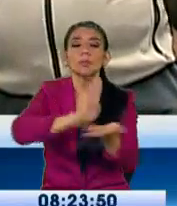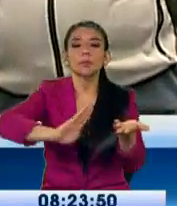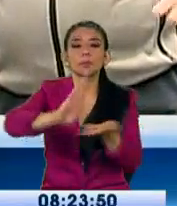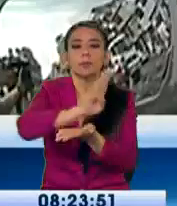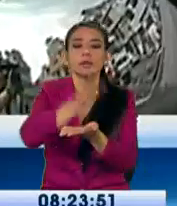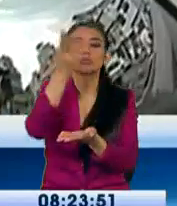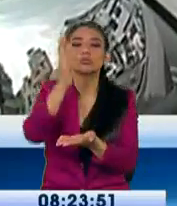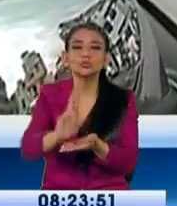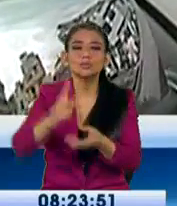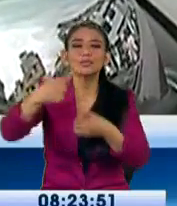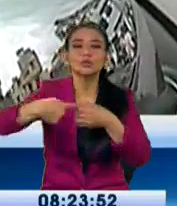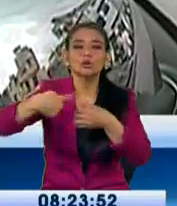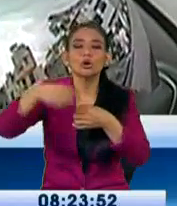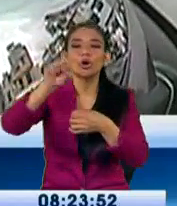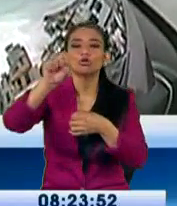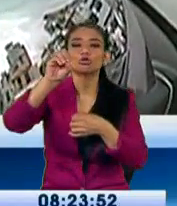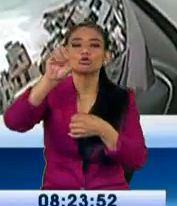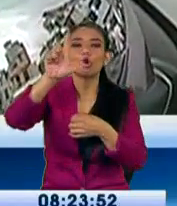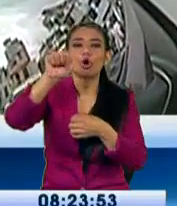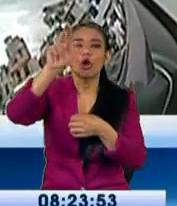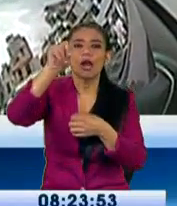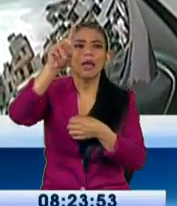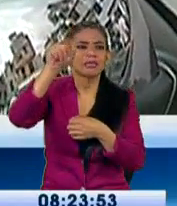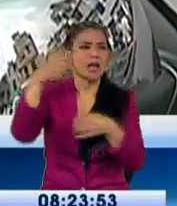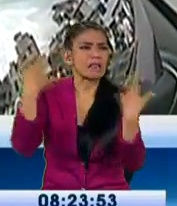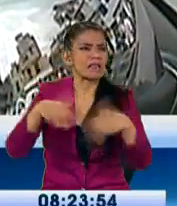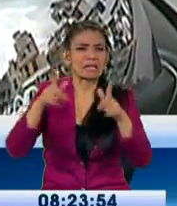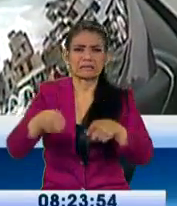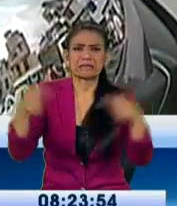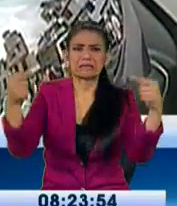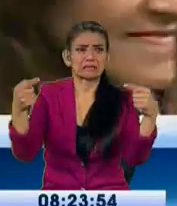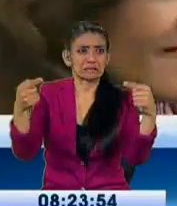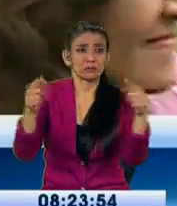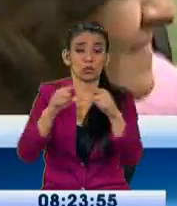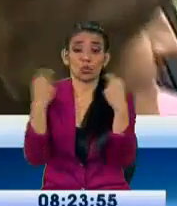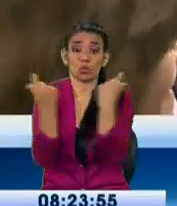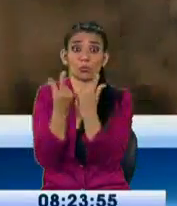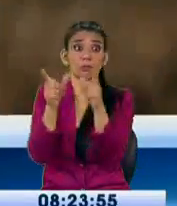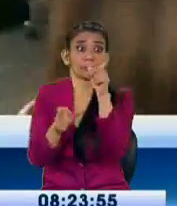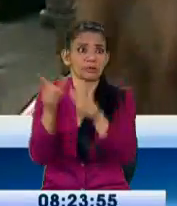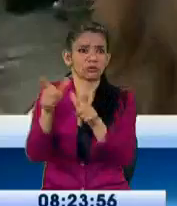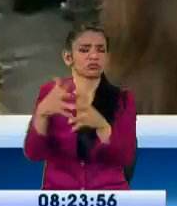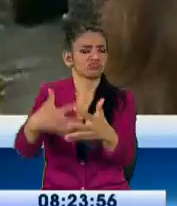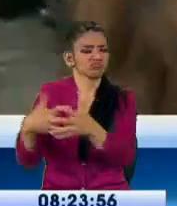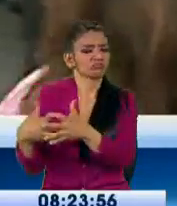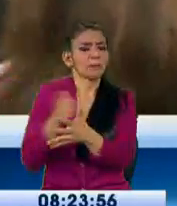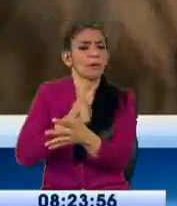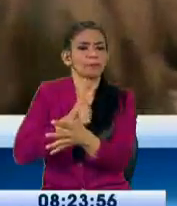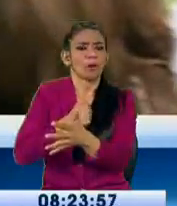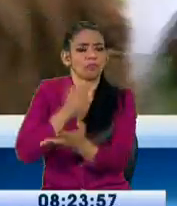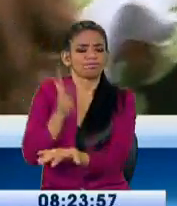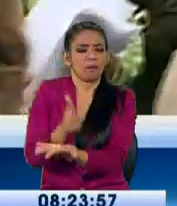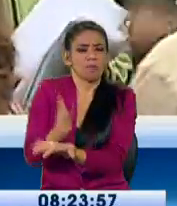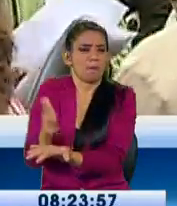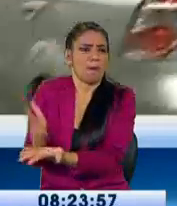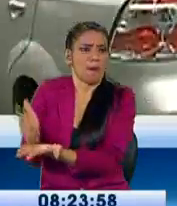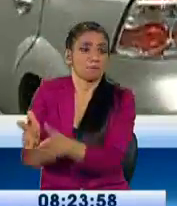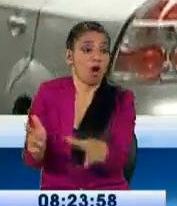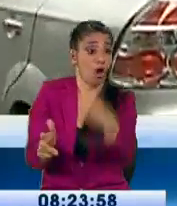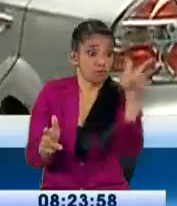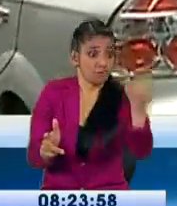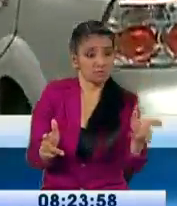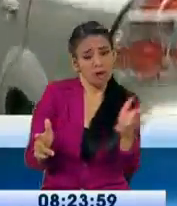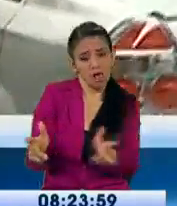Quito se ha convertido en la manzana de la discordia un grupo de moradores Aparentemente se apropió del lugar e impide que